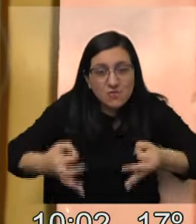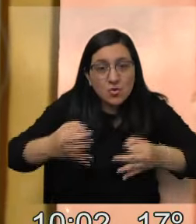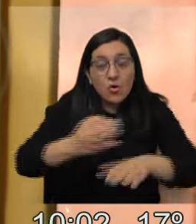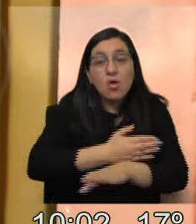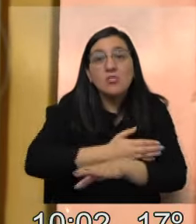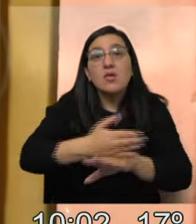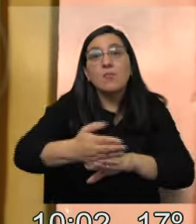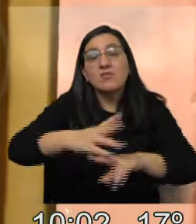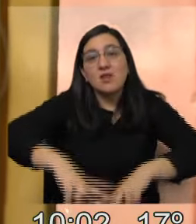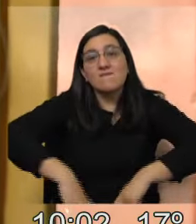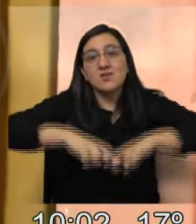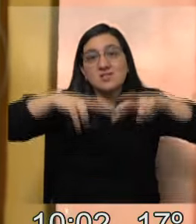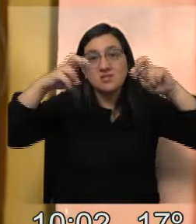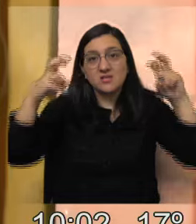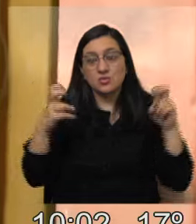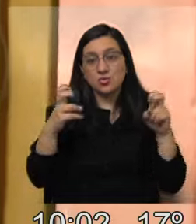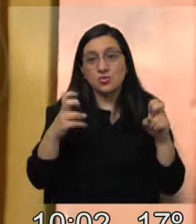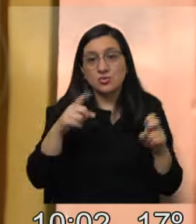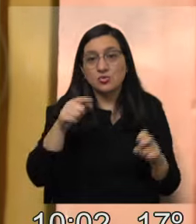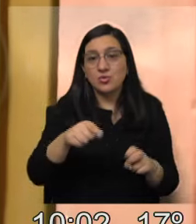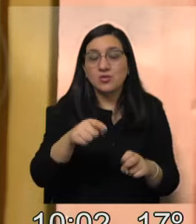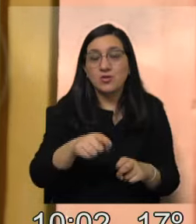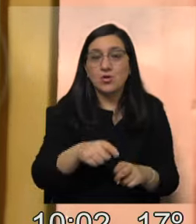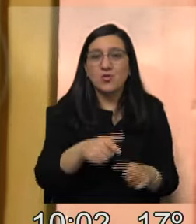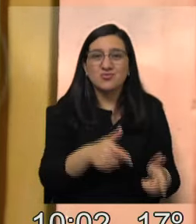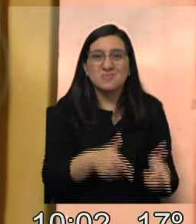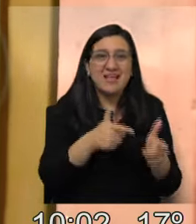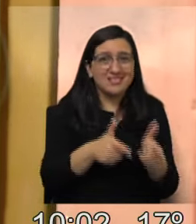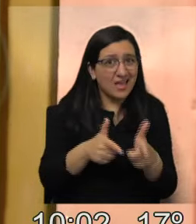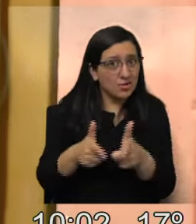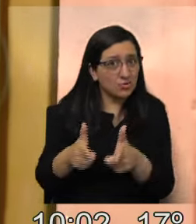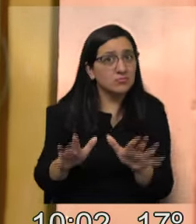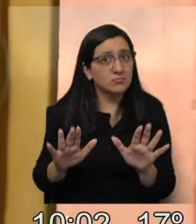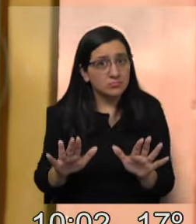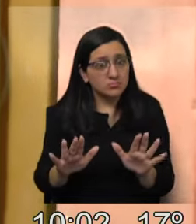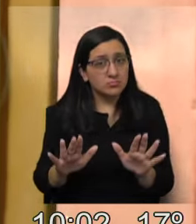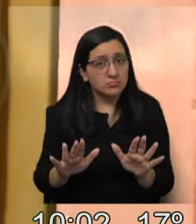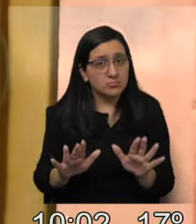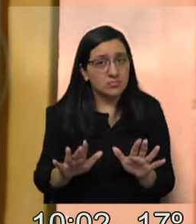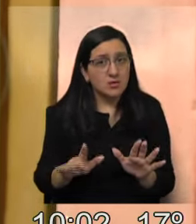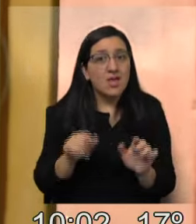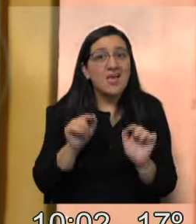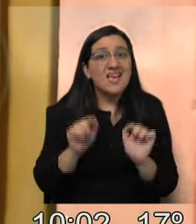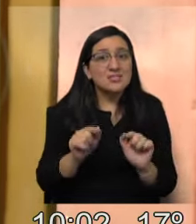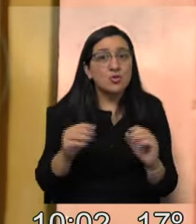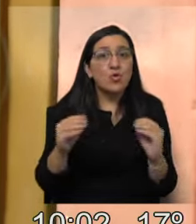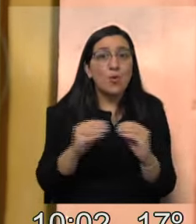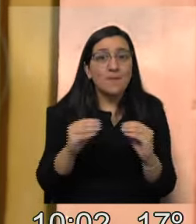de la investigación, donde los masacraron. Estos compañeros fueron